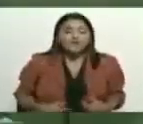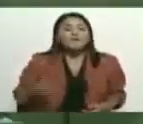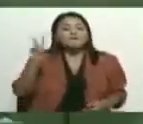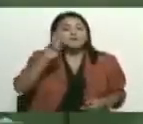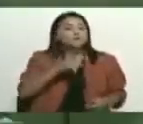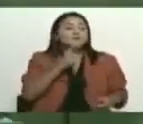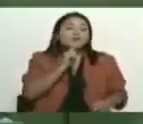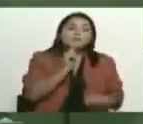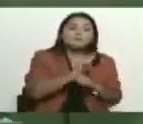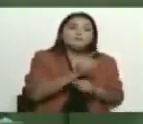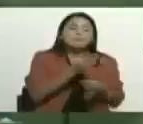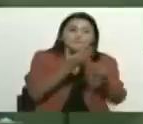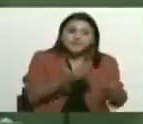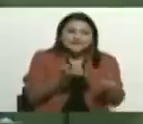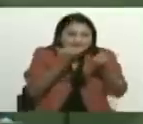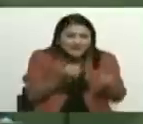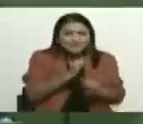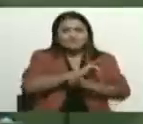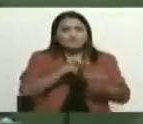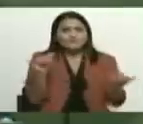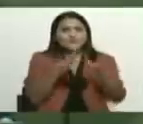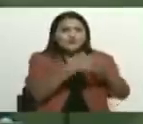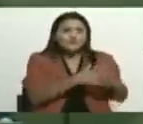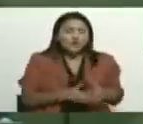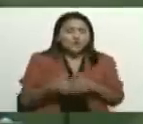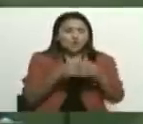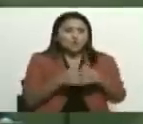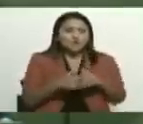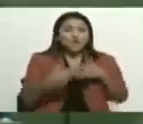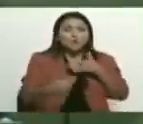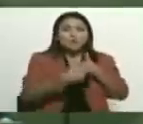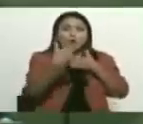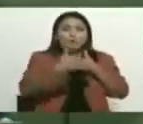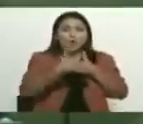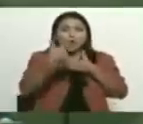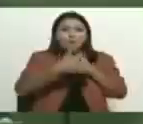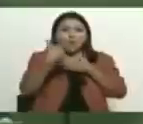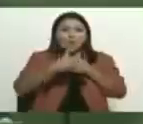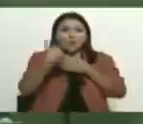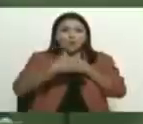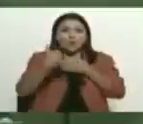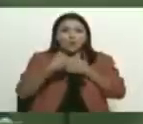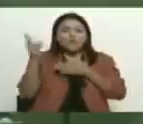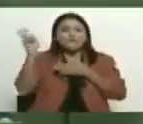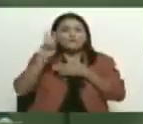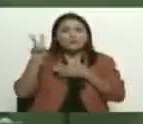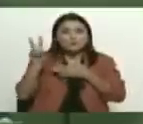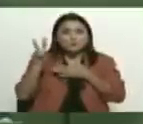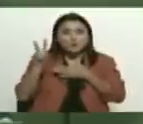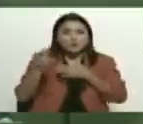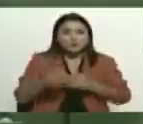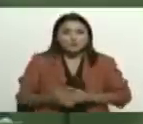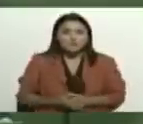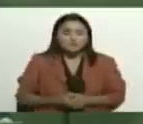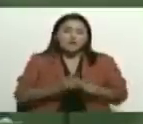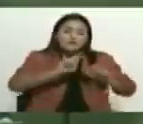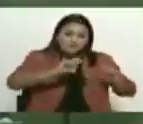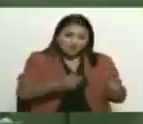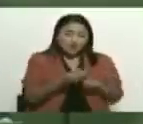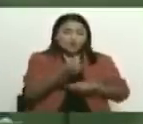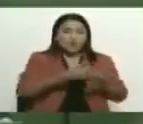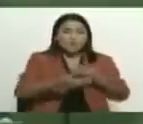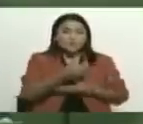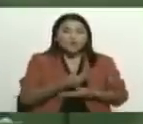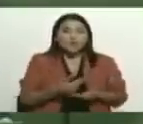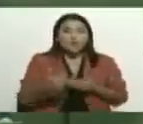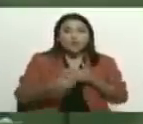exige que se ponga fin de manera completa, inmediata e incondicional a todas las ilegales políticas de sanciones y bloqueos económicos, comerciales y